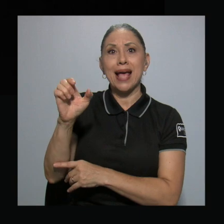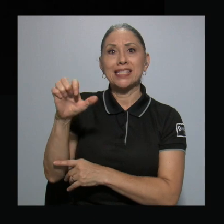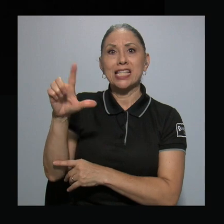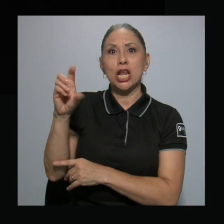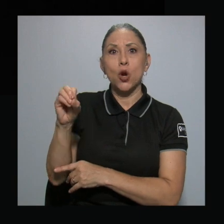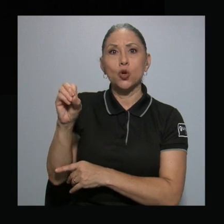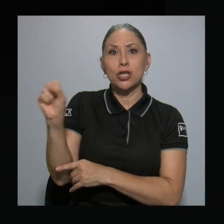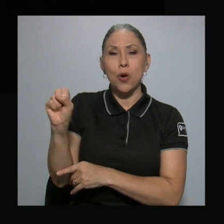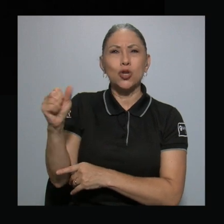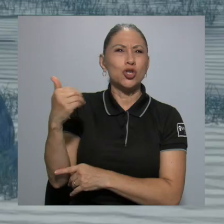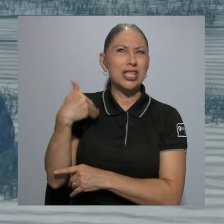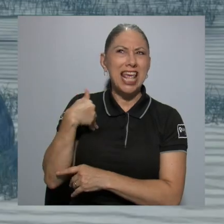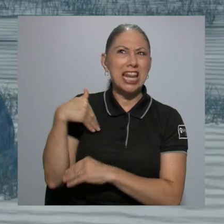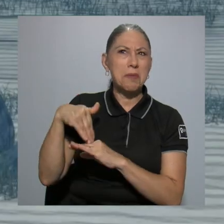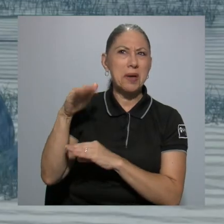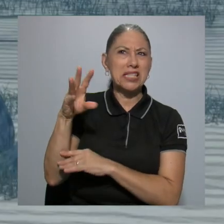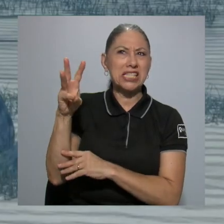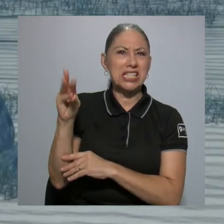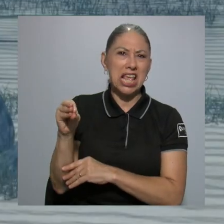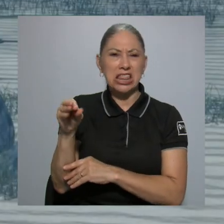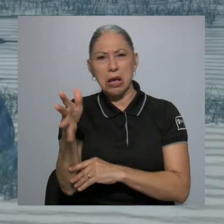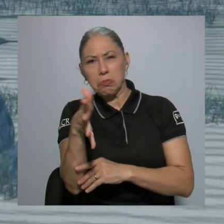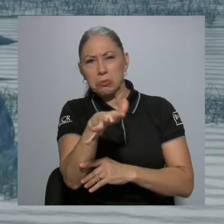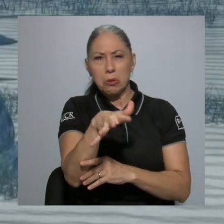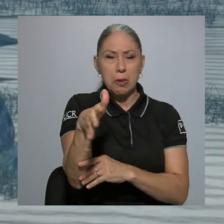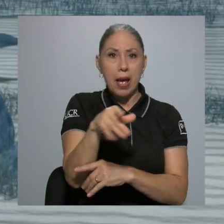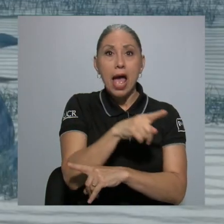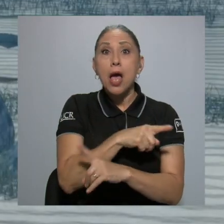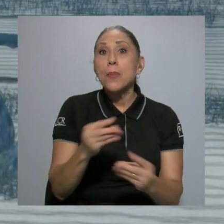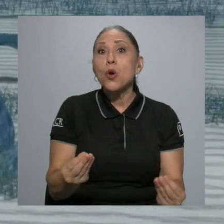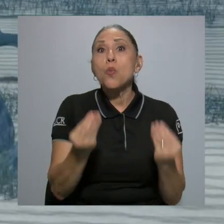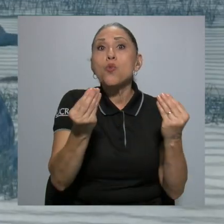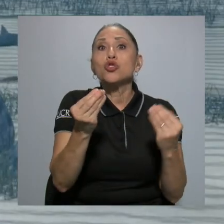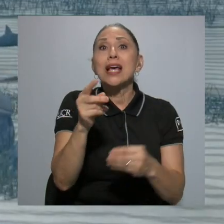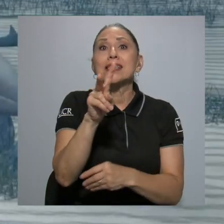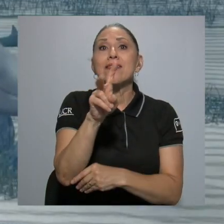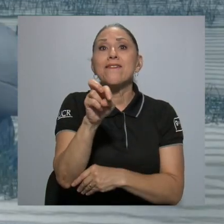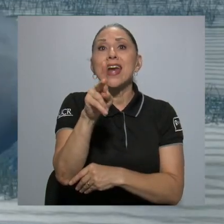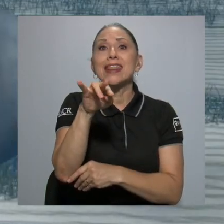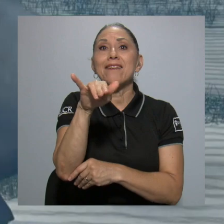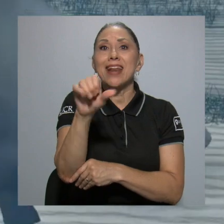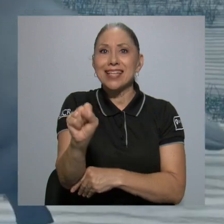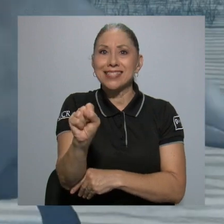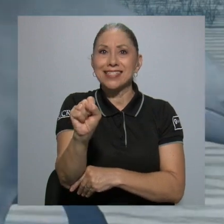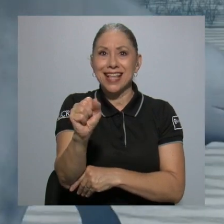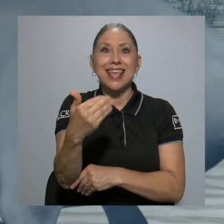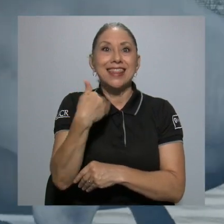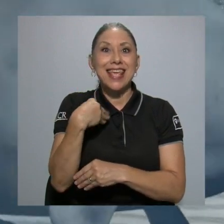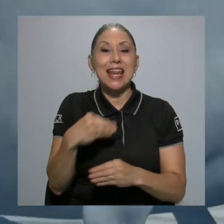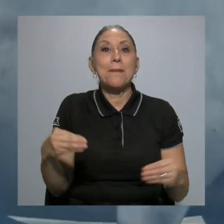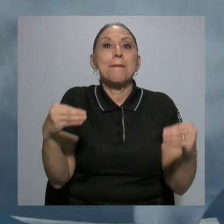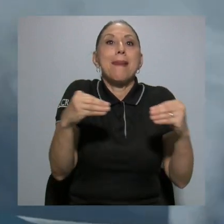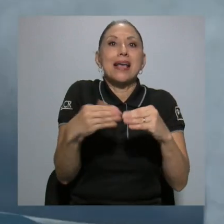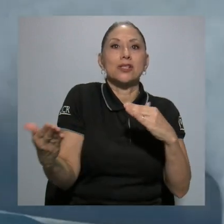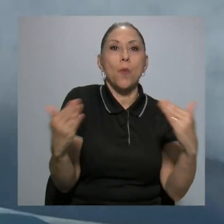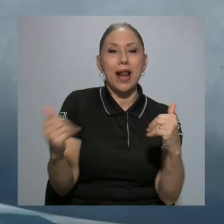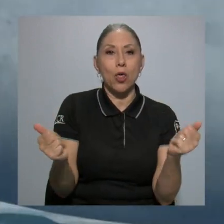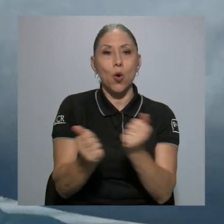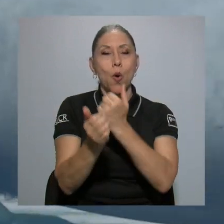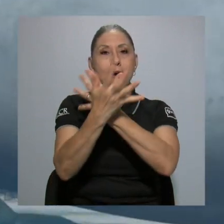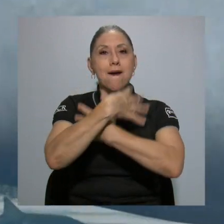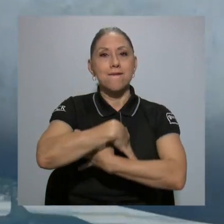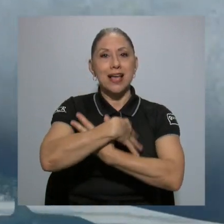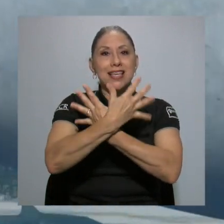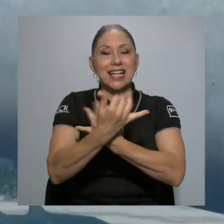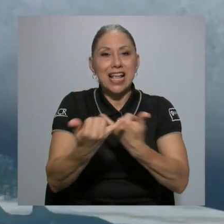Es muy relativo, si una más, una menos, pero llevan muchas vértebras de ventaja a las ballenas actuales. Entonces quedará